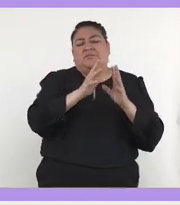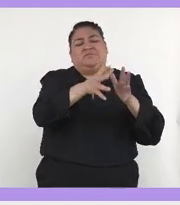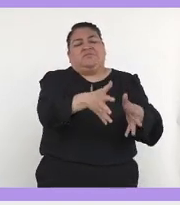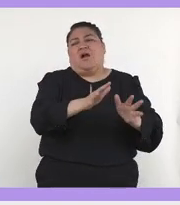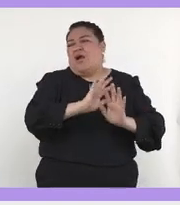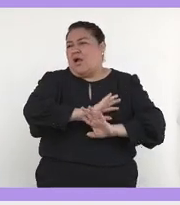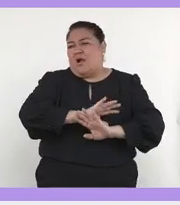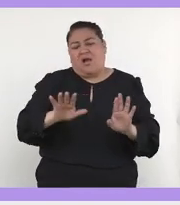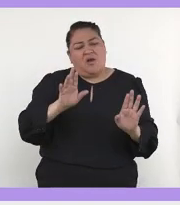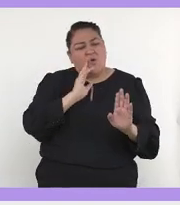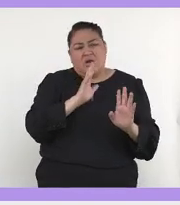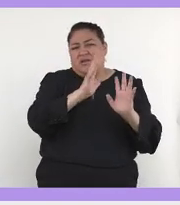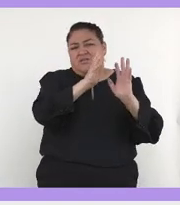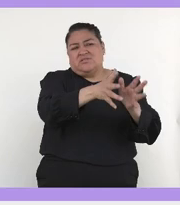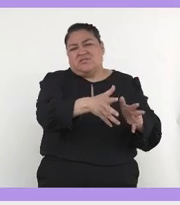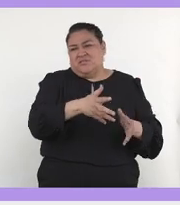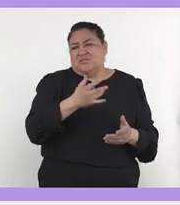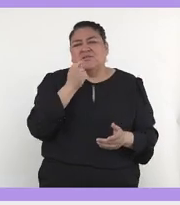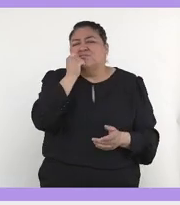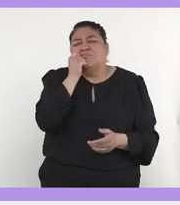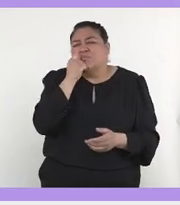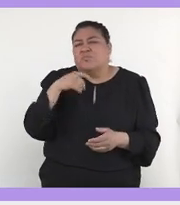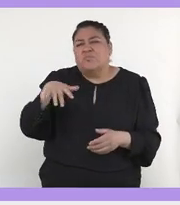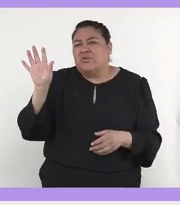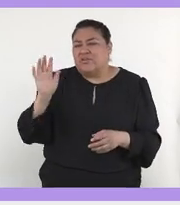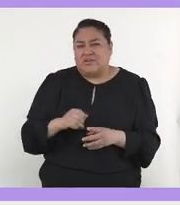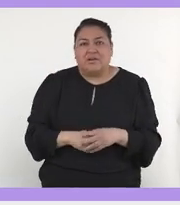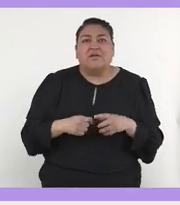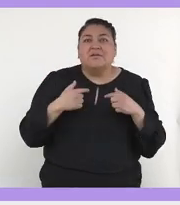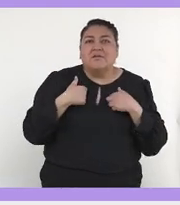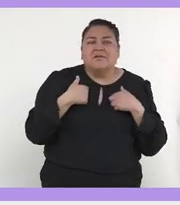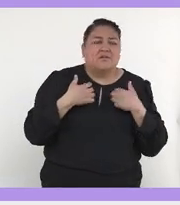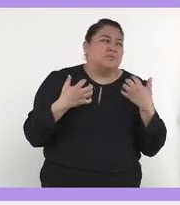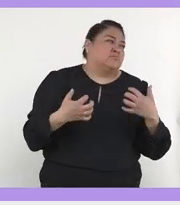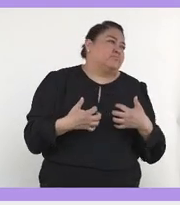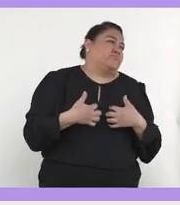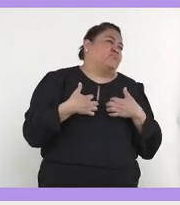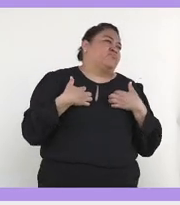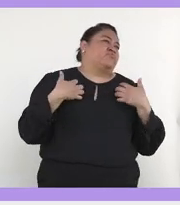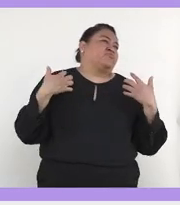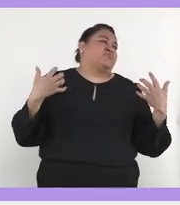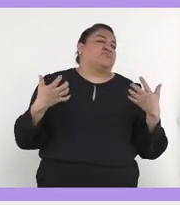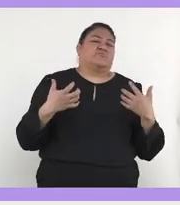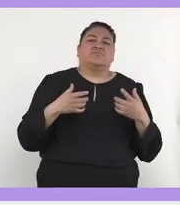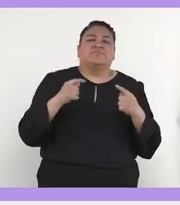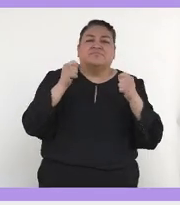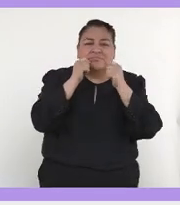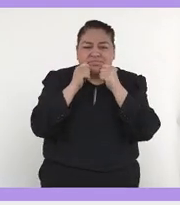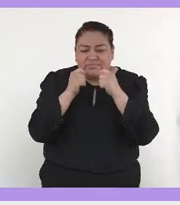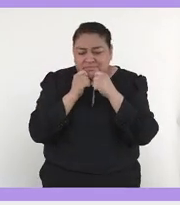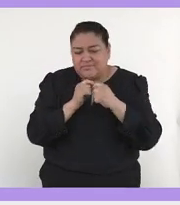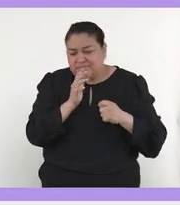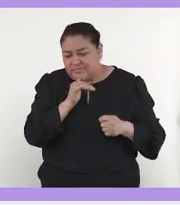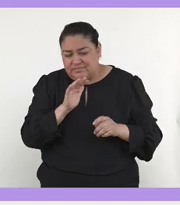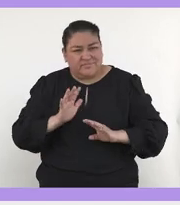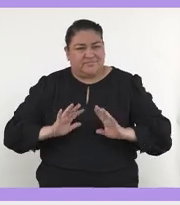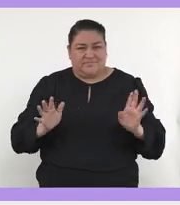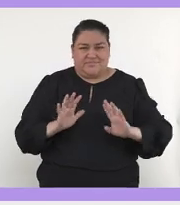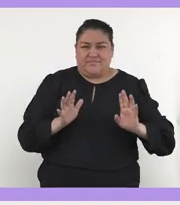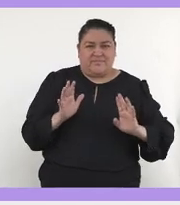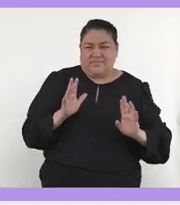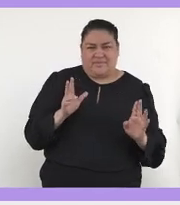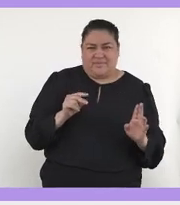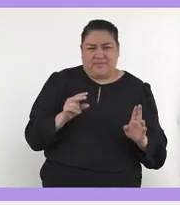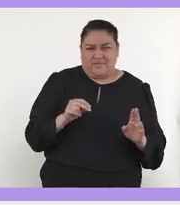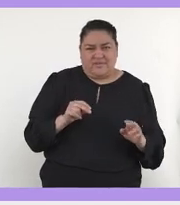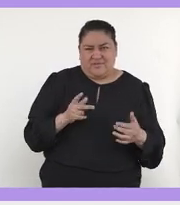no lo cambie Déjelo así con el error pues no importa no obviamente si alguien viene y nos dice no no se puede está mal así no se escribe lo que